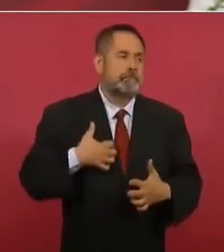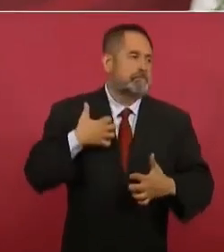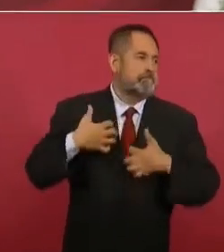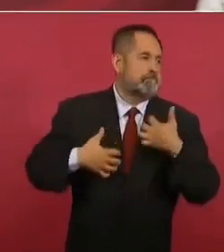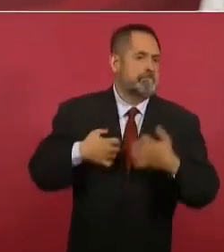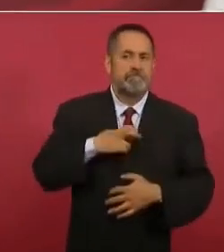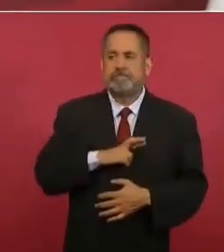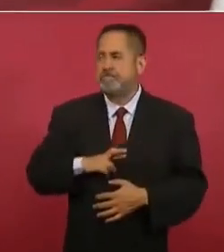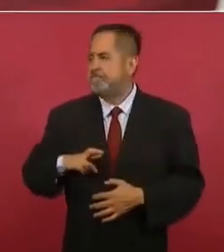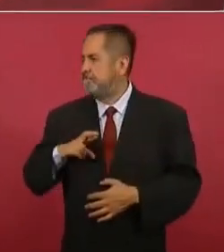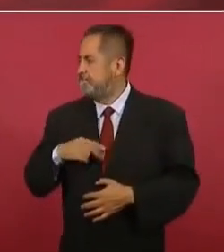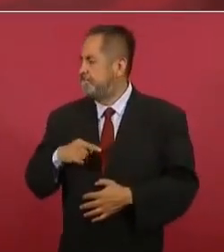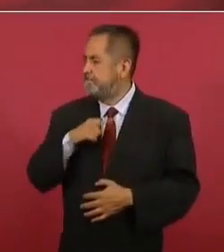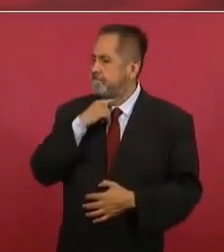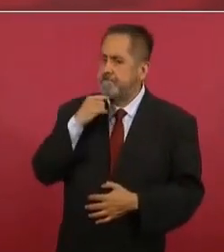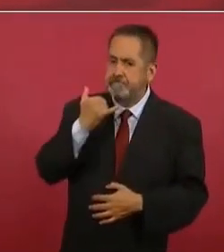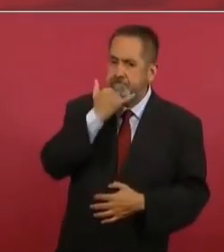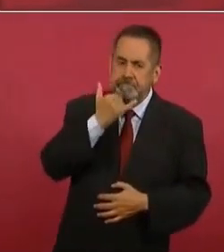enojadísimos.